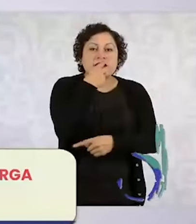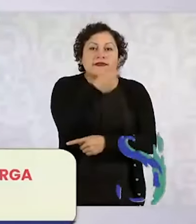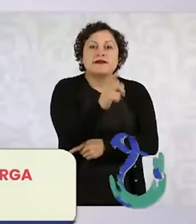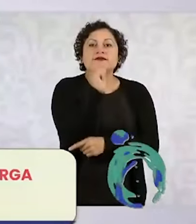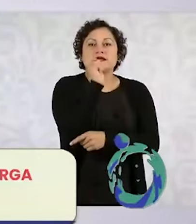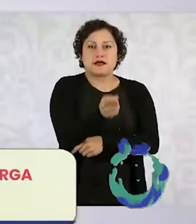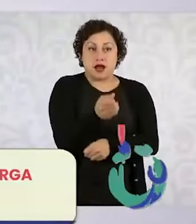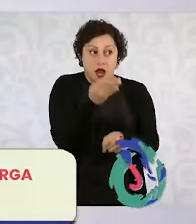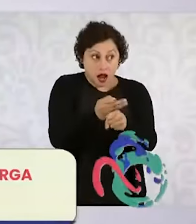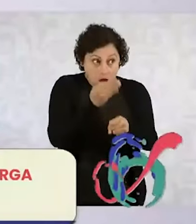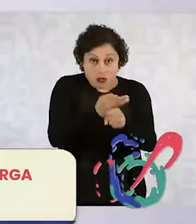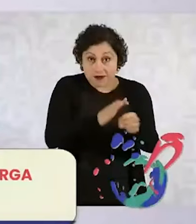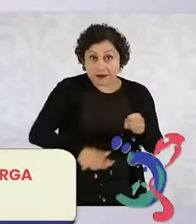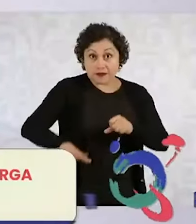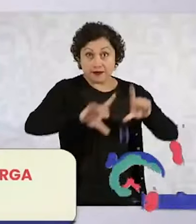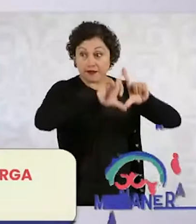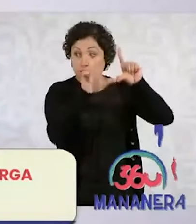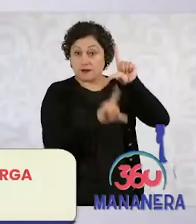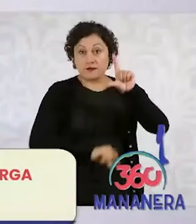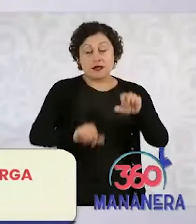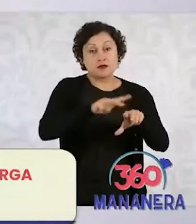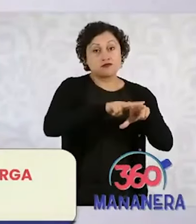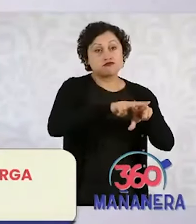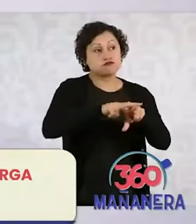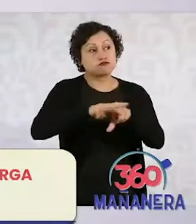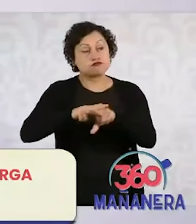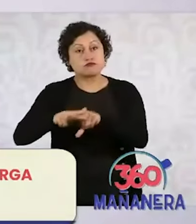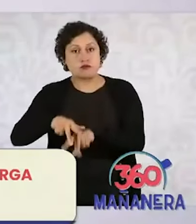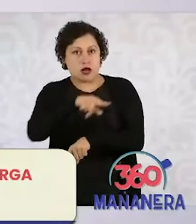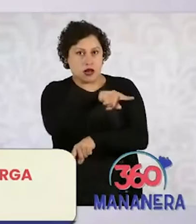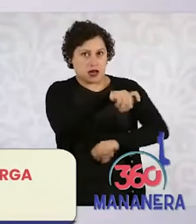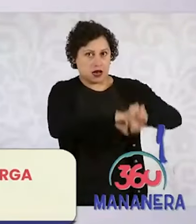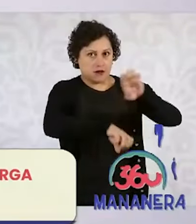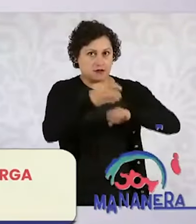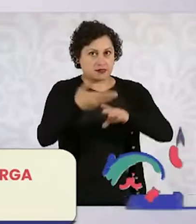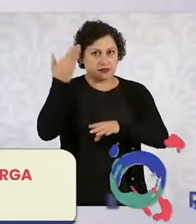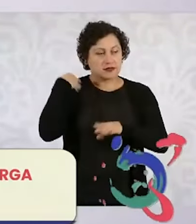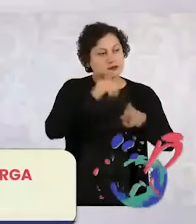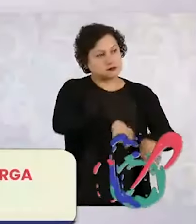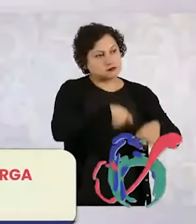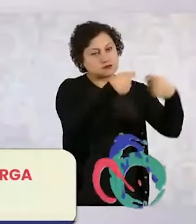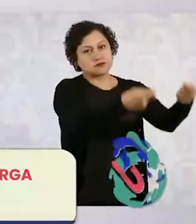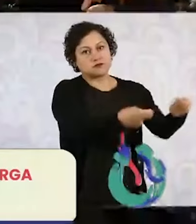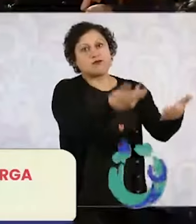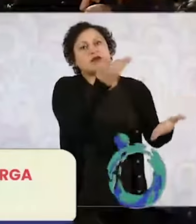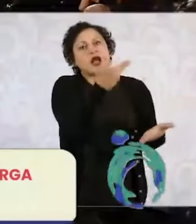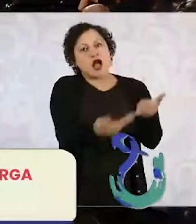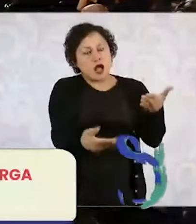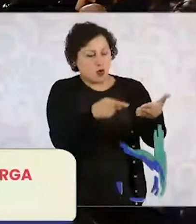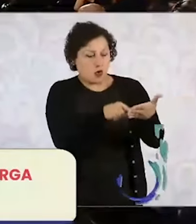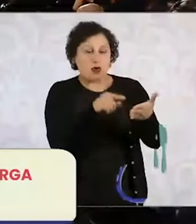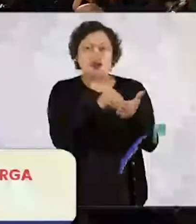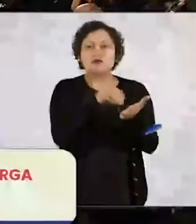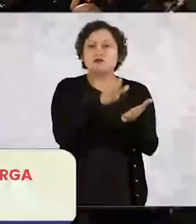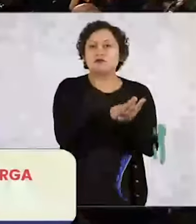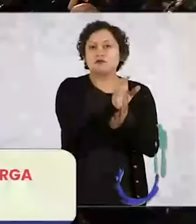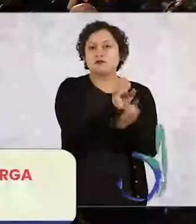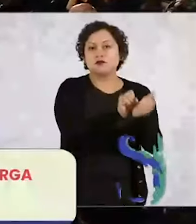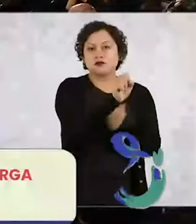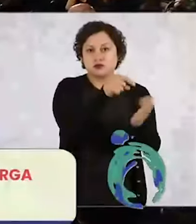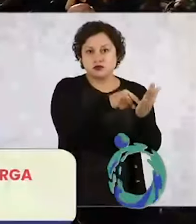vías actuales que están concesionadas para transporte de pasajeros es decir es lo mismo que ya